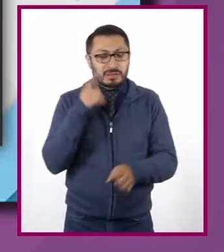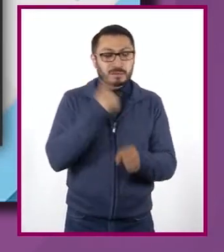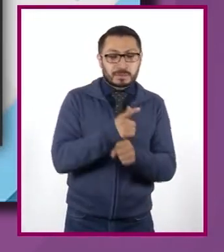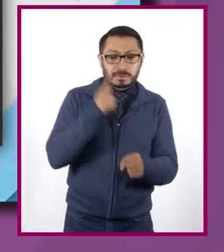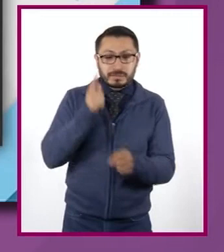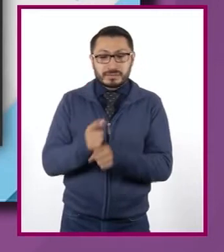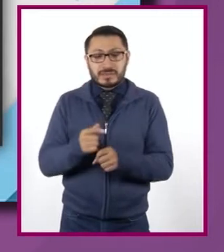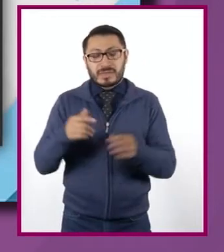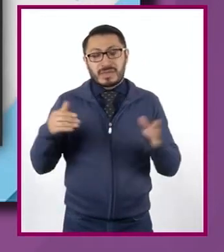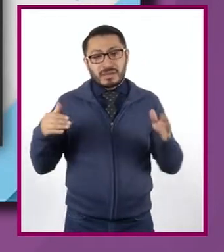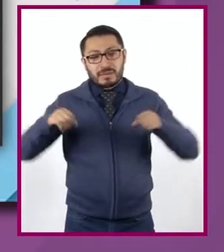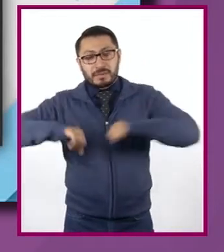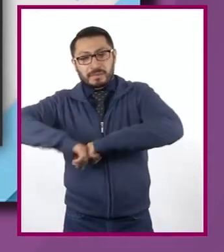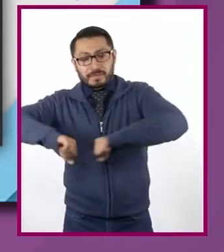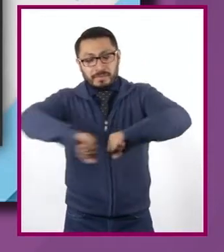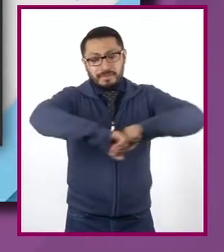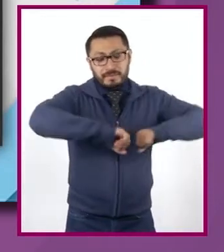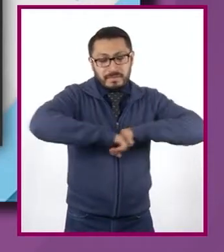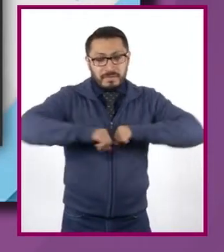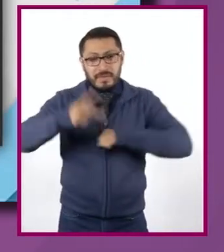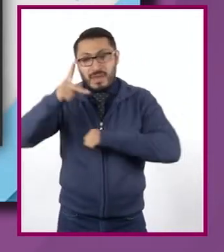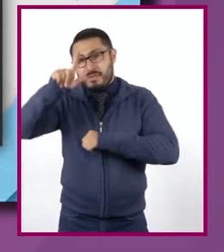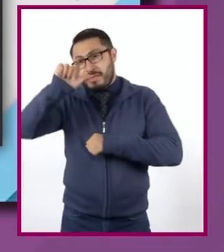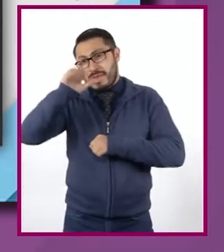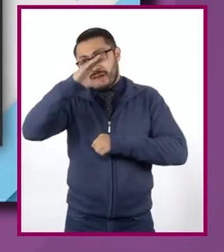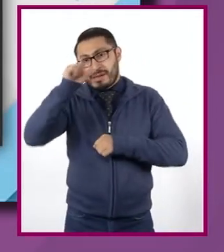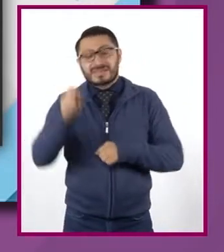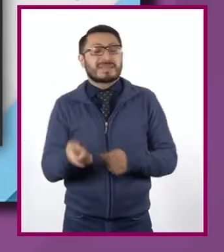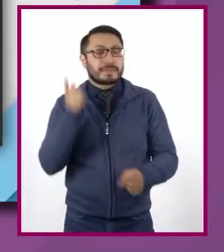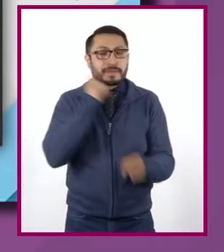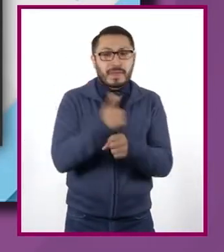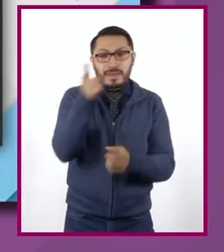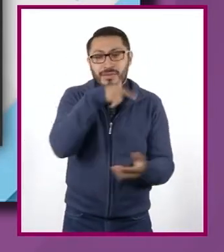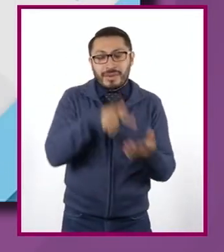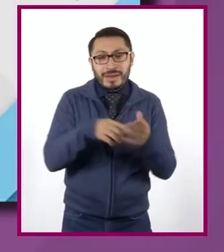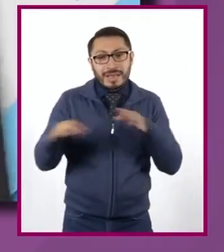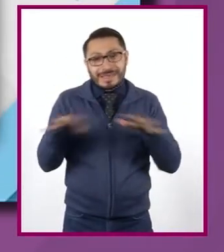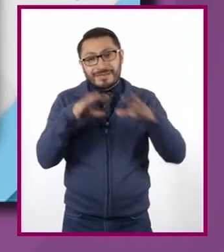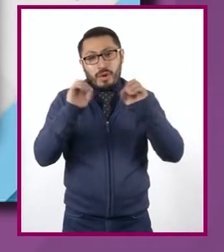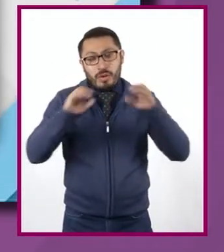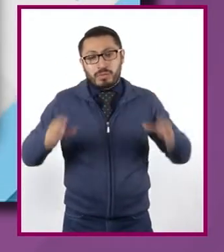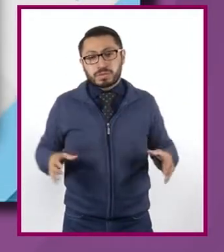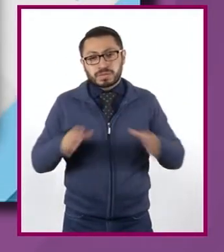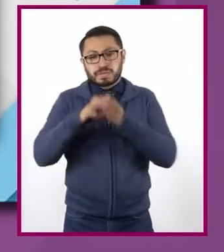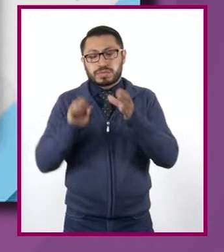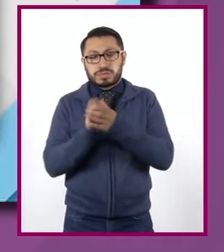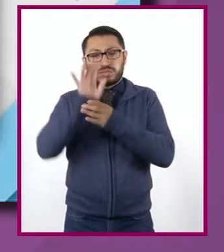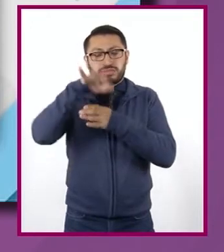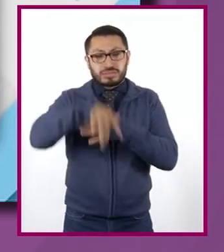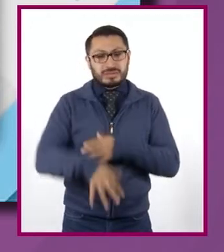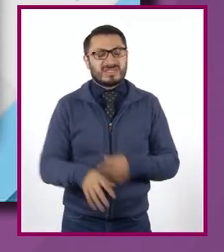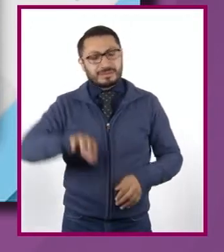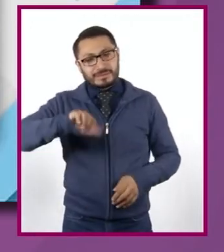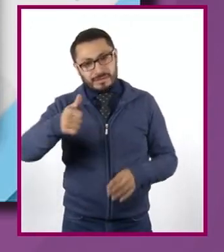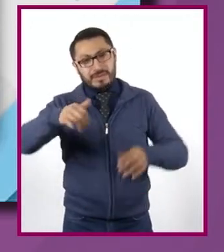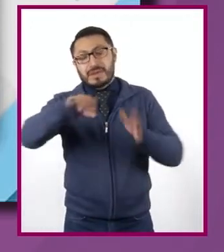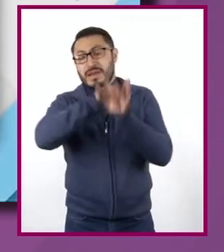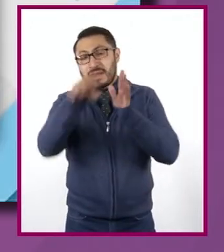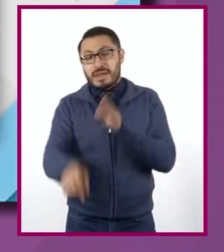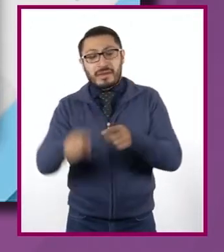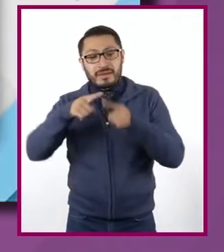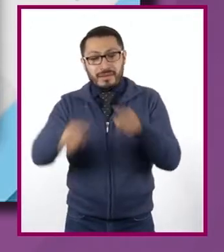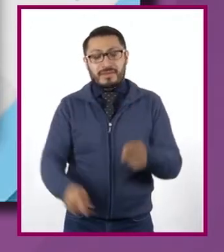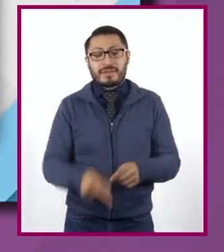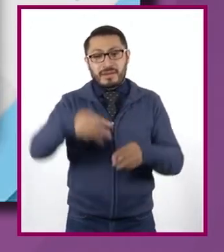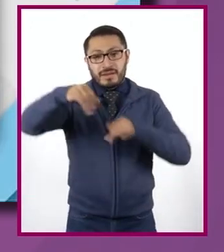identificar límites de placas y saber si una zona es sísmica o volcánica. Otro ejemplo es el mapa que plasma